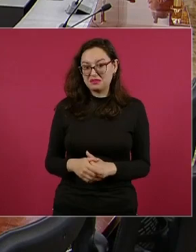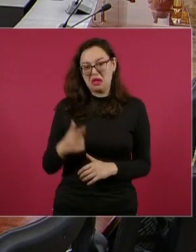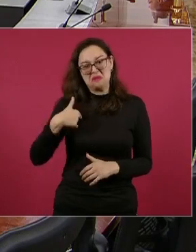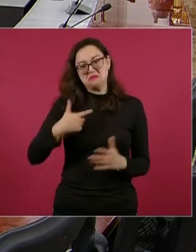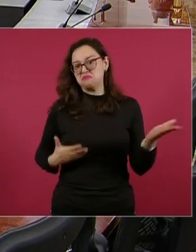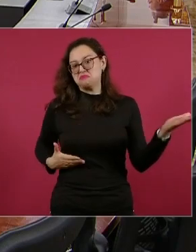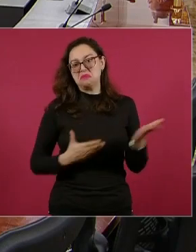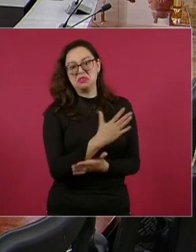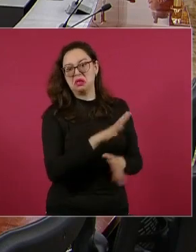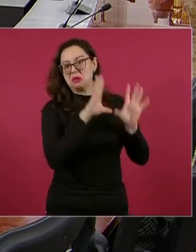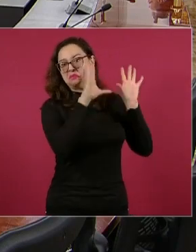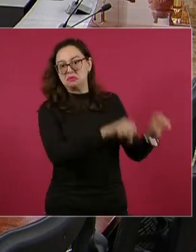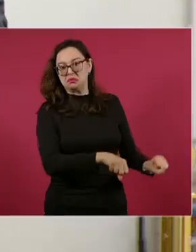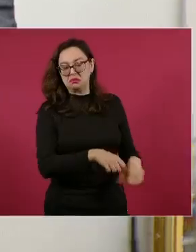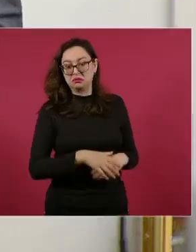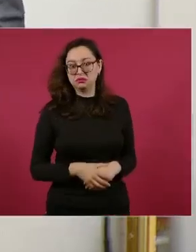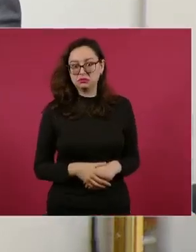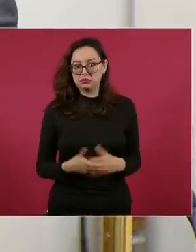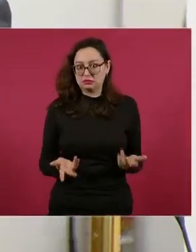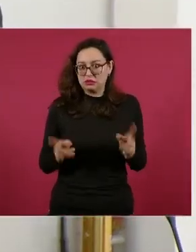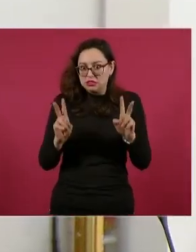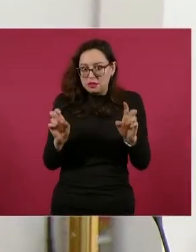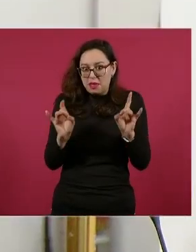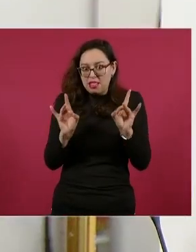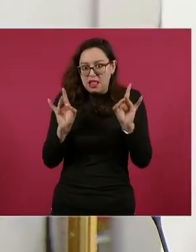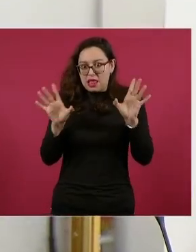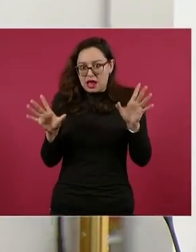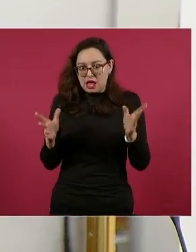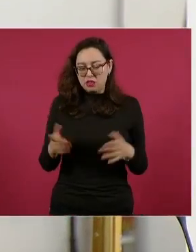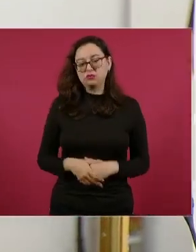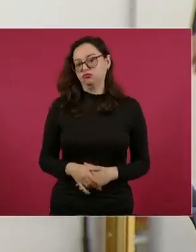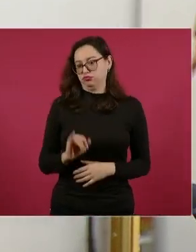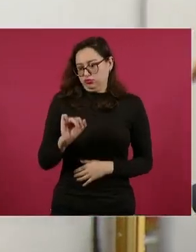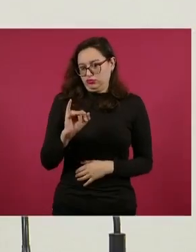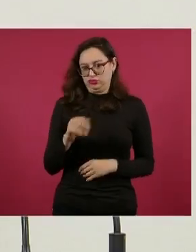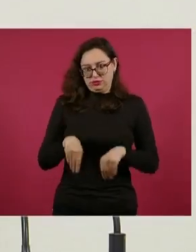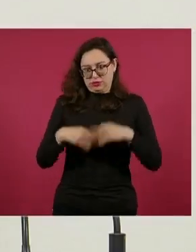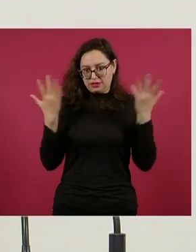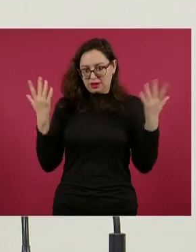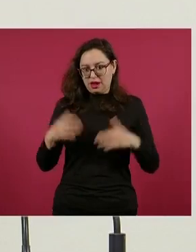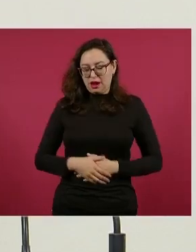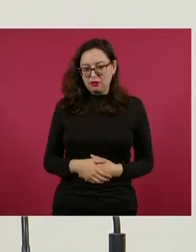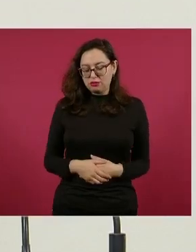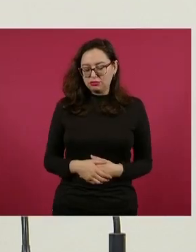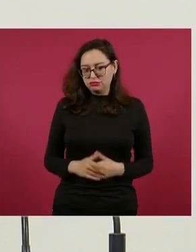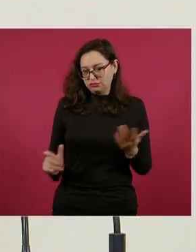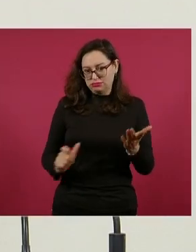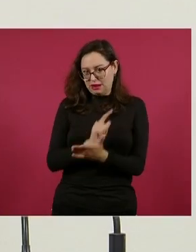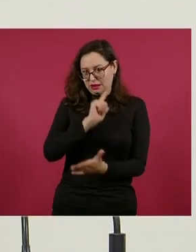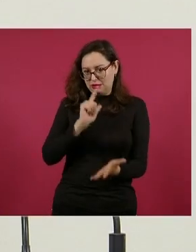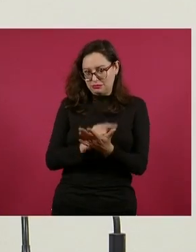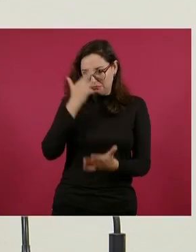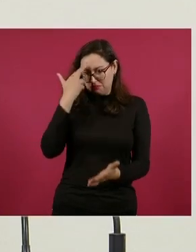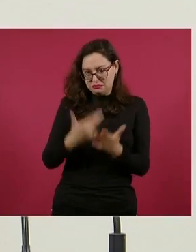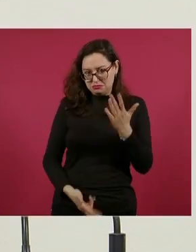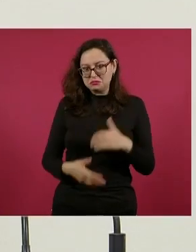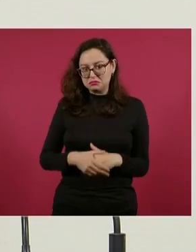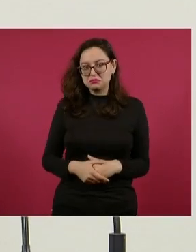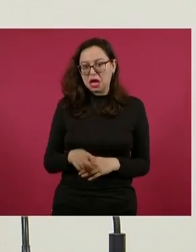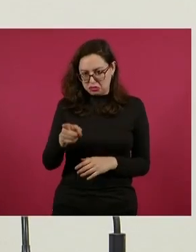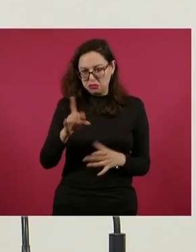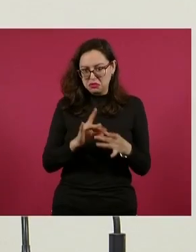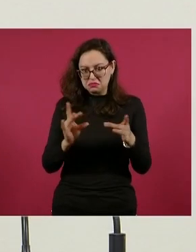Sí, porque en dado caso sería algo muy delicado, ¿no? Venir a un sí, país a. Es una intervención. Exactamente. Sí, qué bueno que